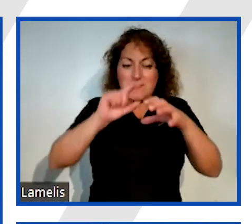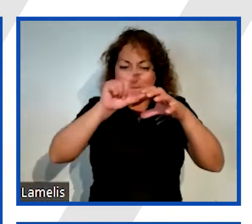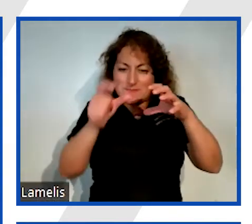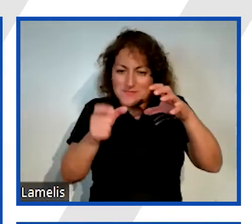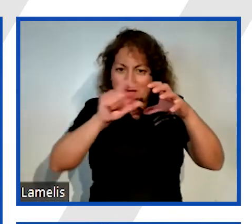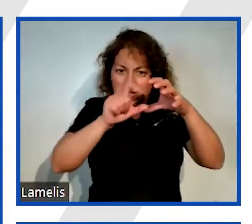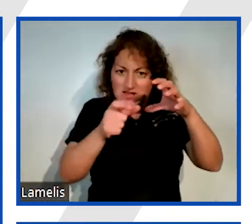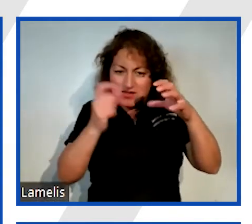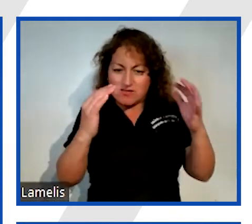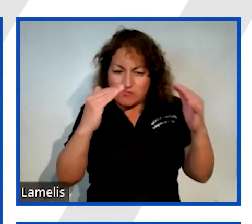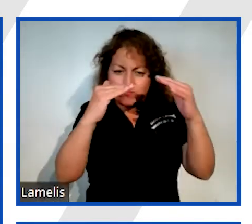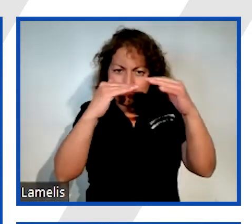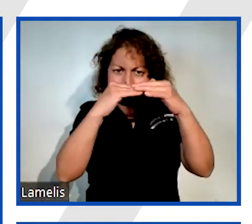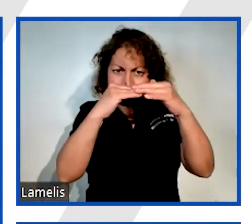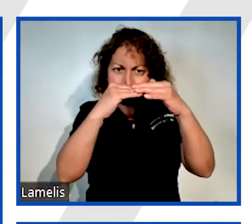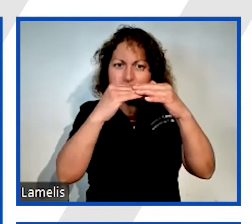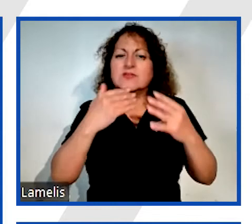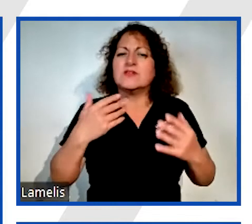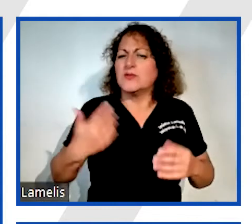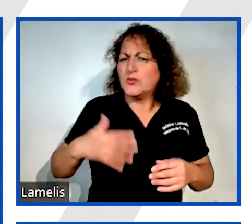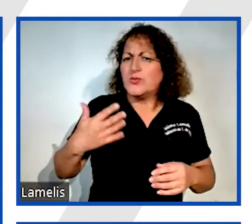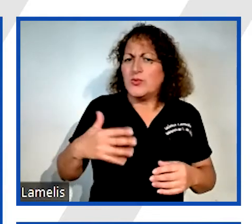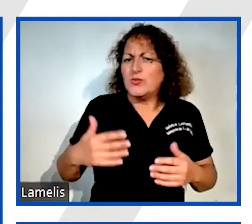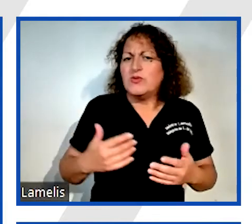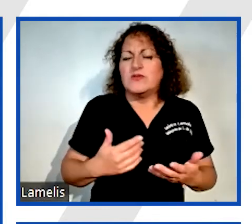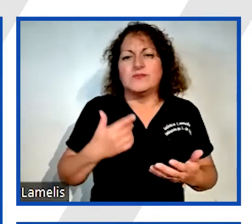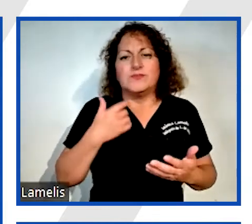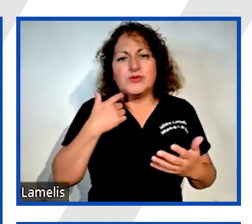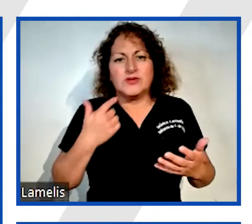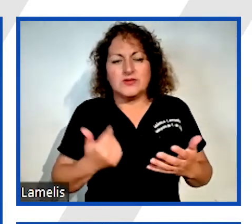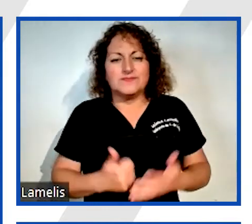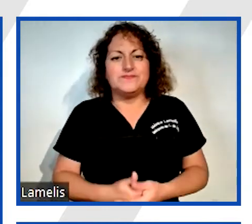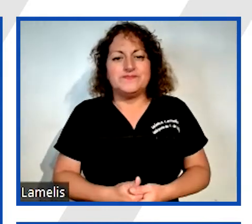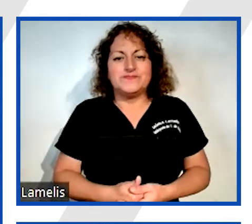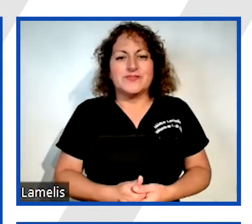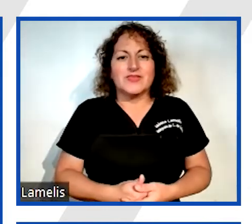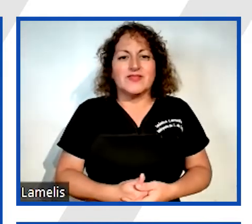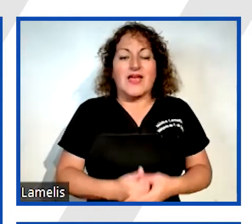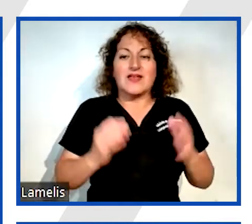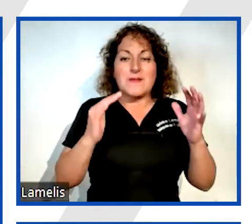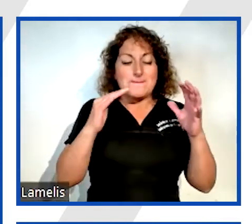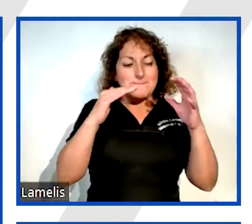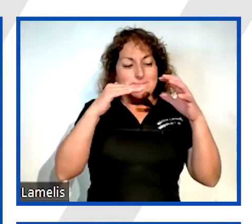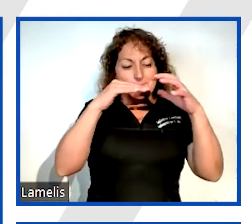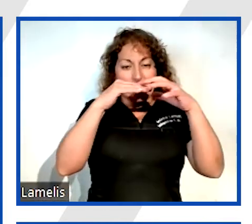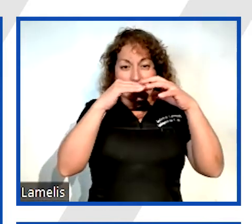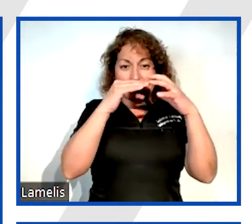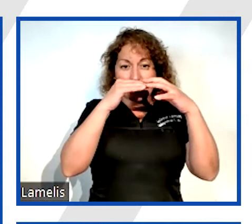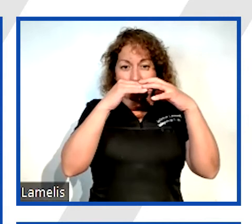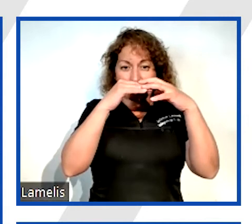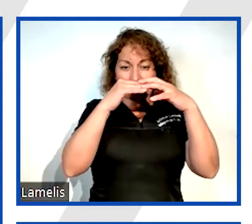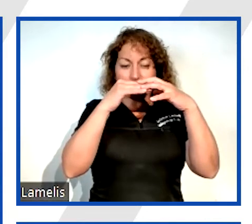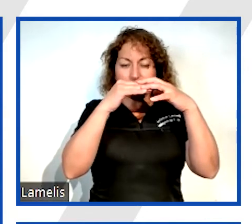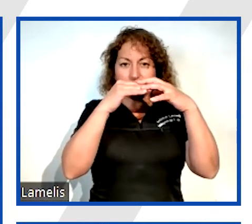tectónicas resulta que gracias a las placas tectónicas bueno en realidad no las placas tectónicas sino